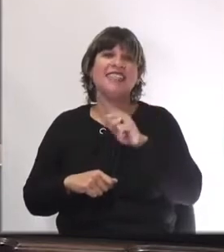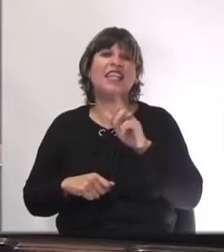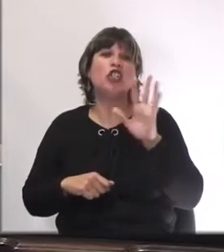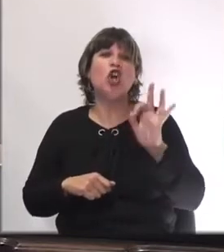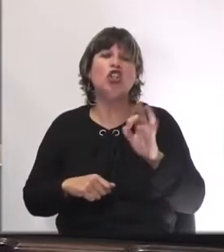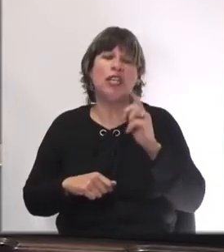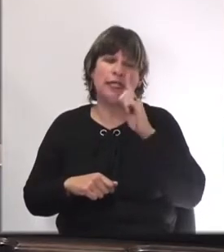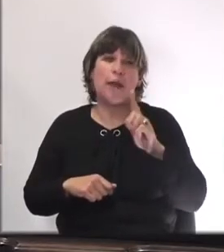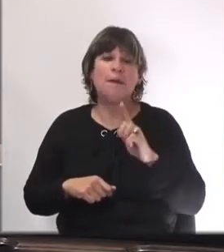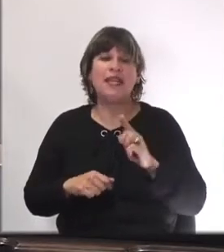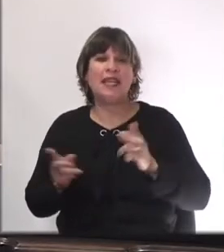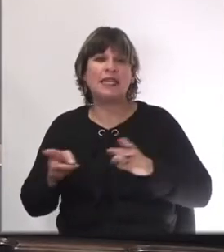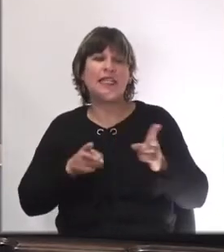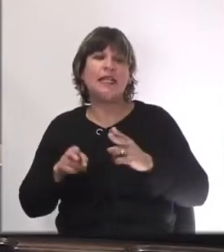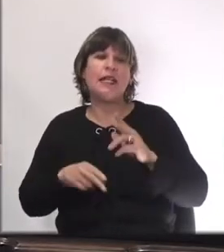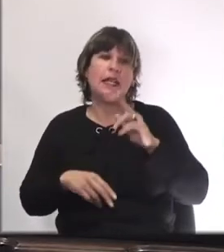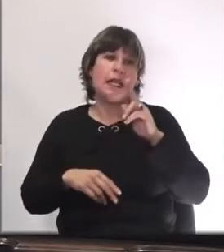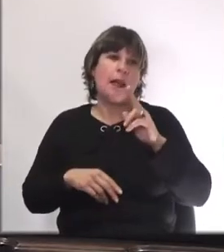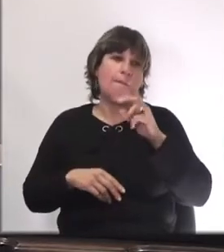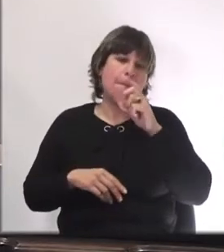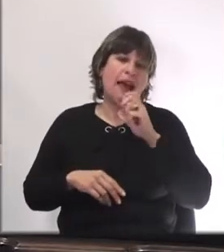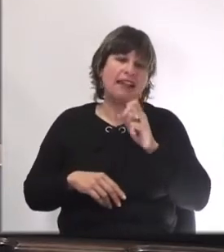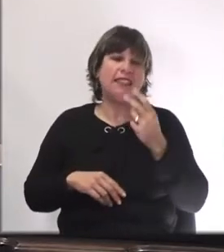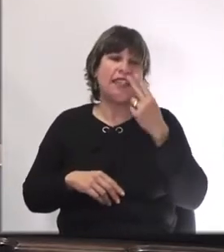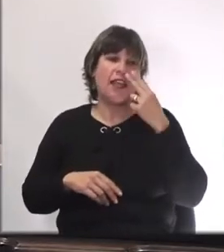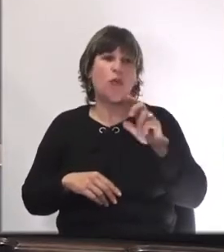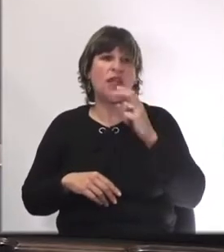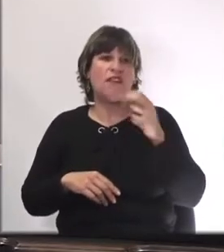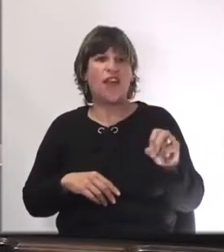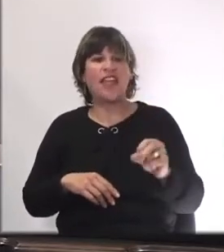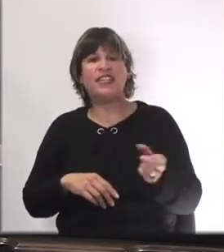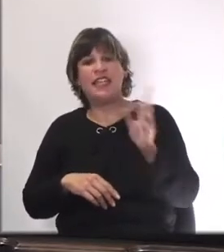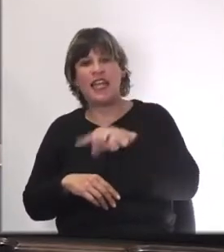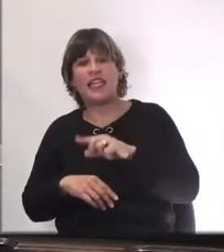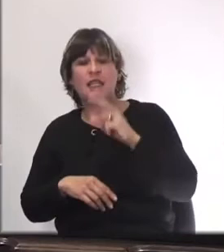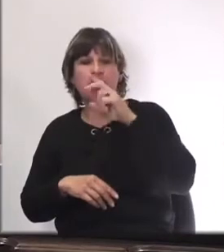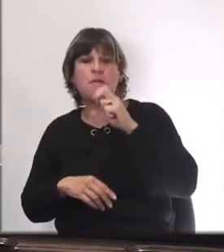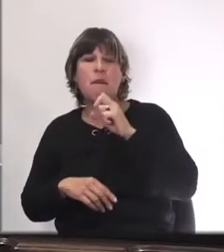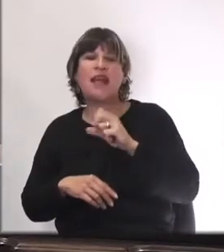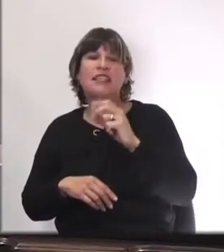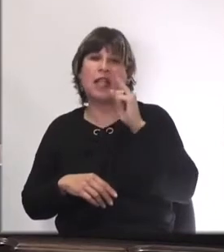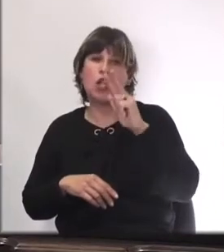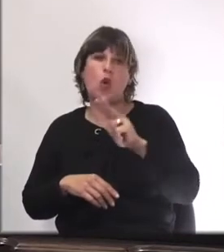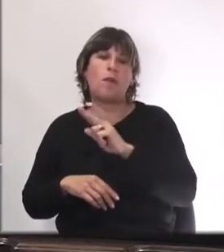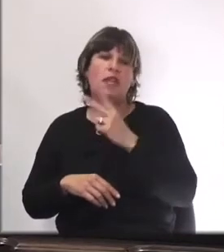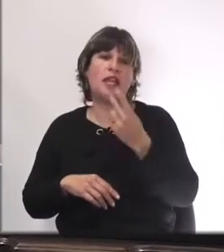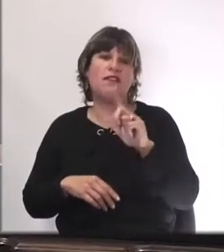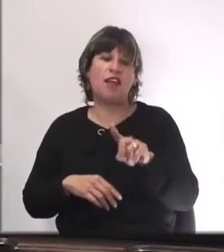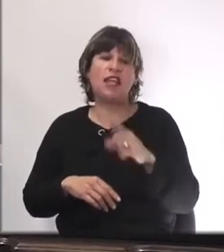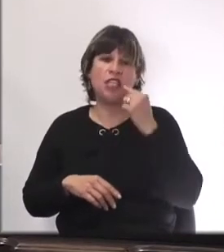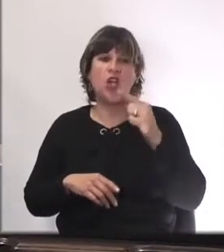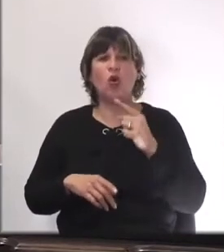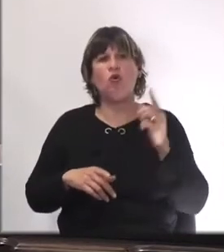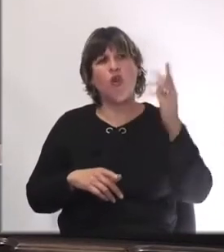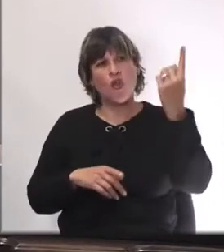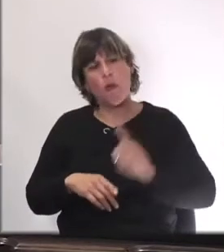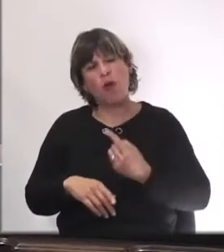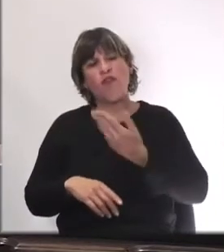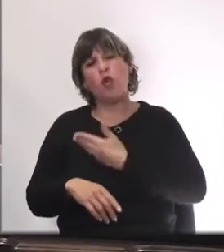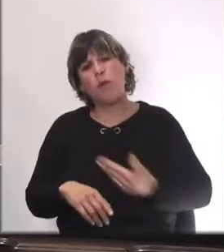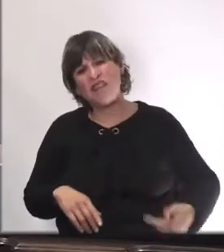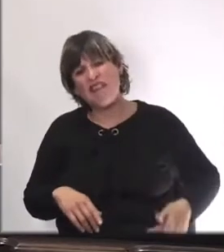entre marzo de 2020 y marzo de 2021. Después, cuando vinieron las autoridades de ACE, el presidente nos dijo que eso estaba mal, que incluso habían tenido